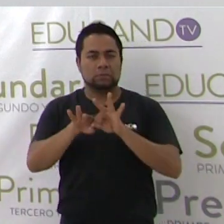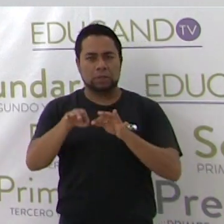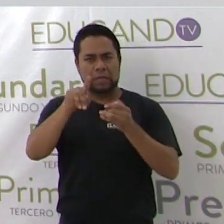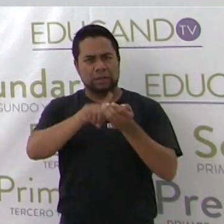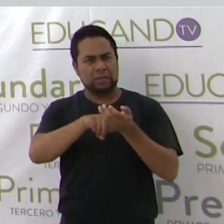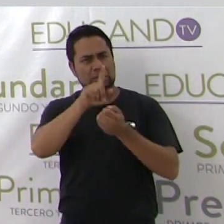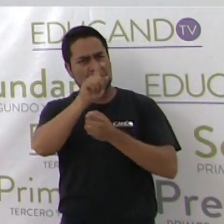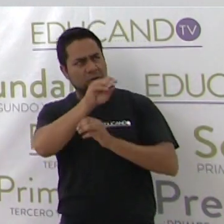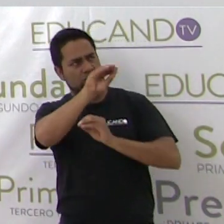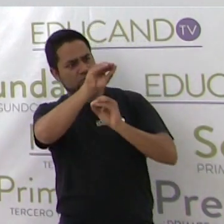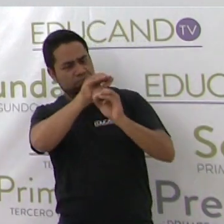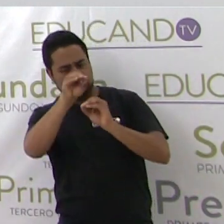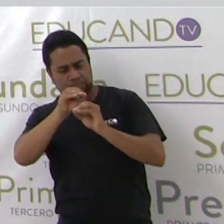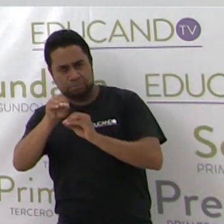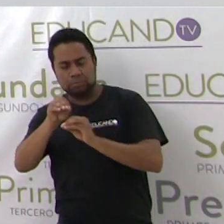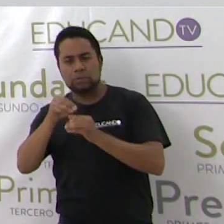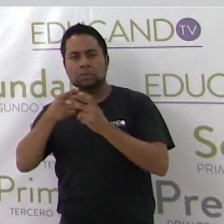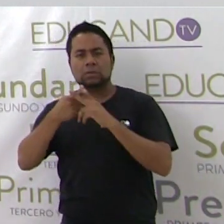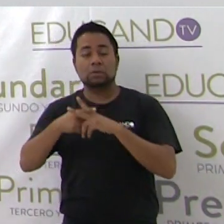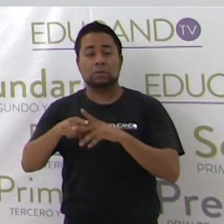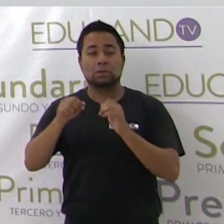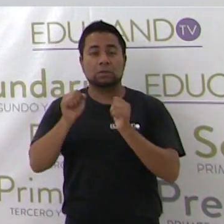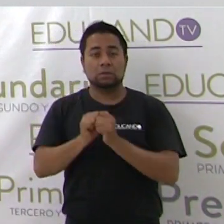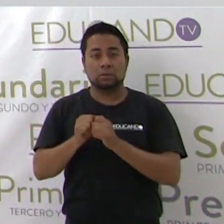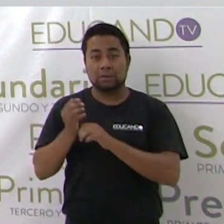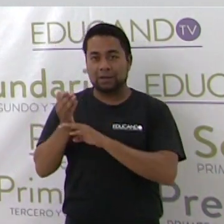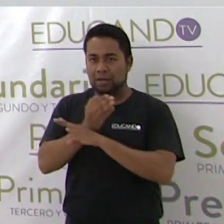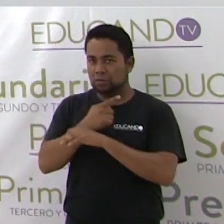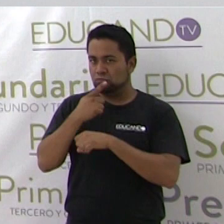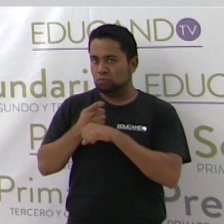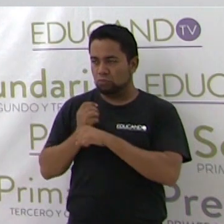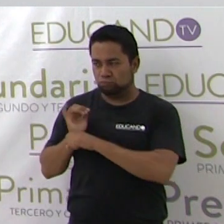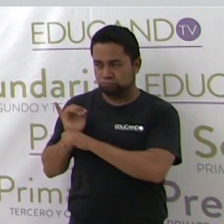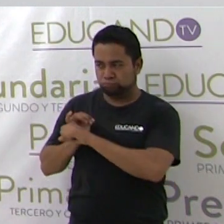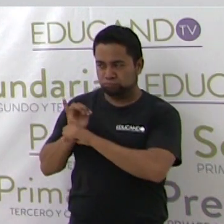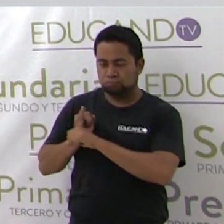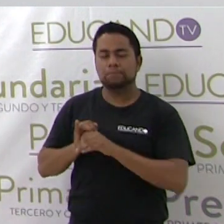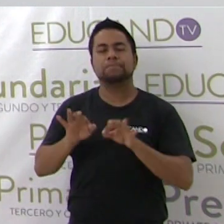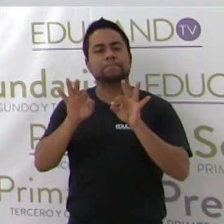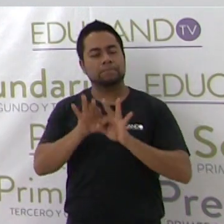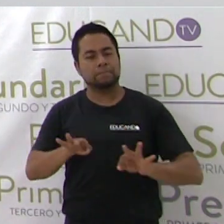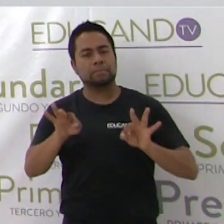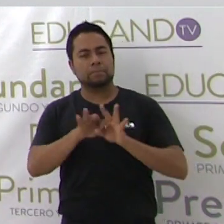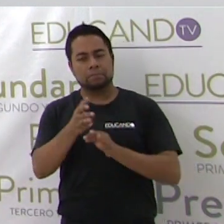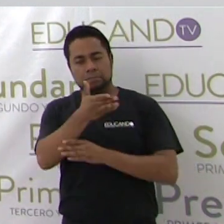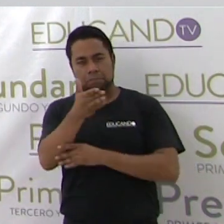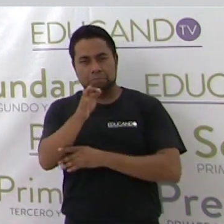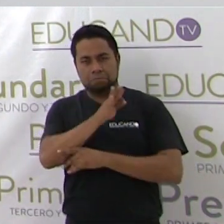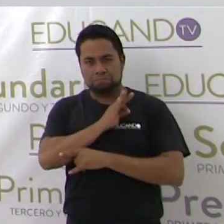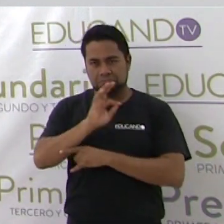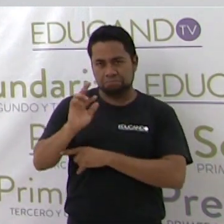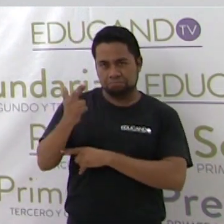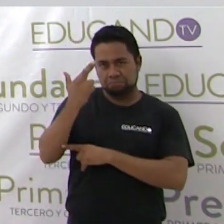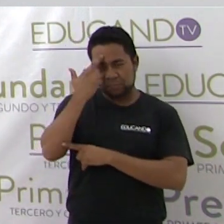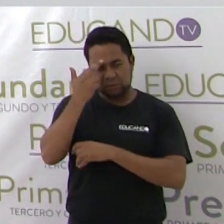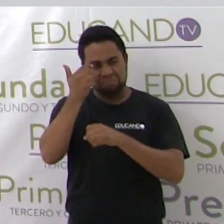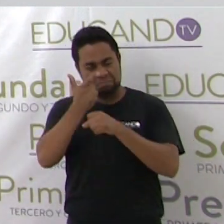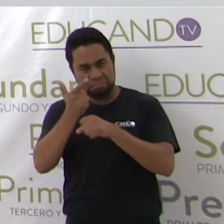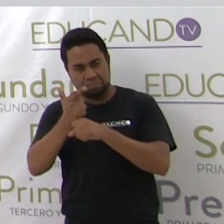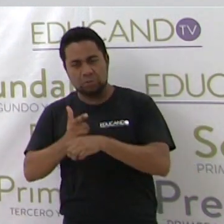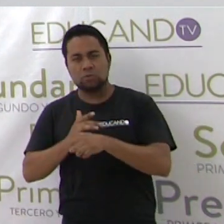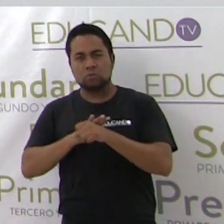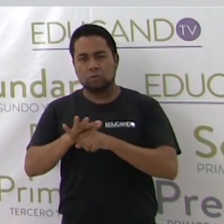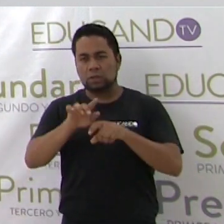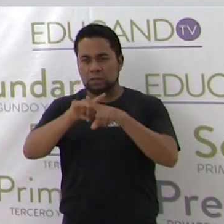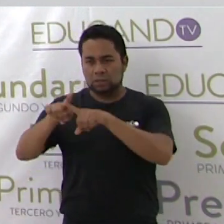organizadores de información nace de lo que es la investigación. Muy importante que tú puedas reconocer y recordar todos y cada uno de